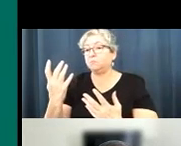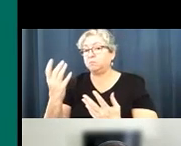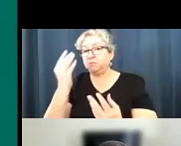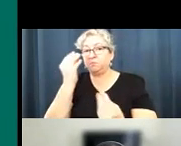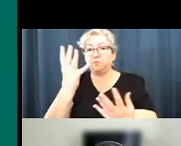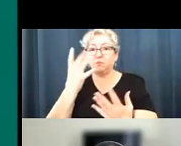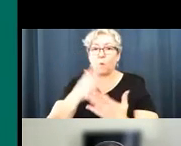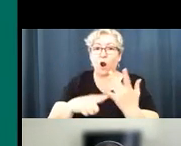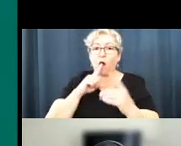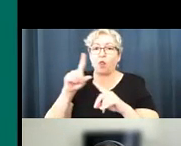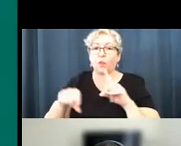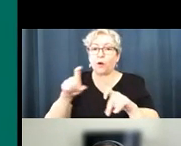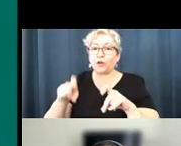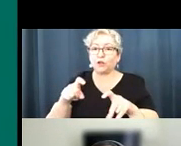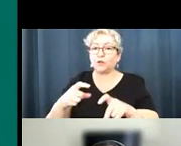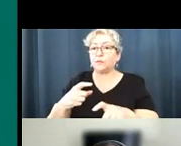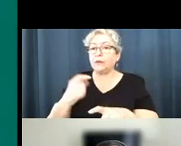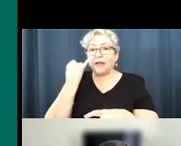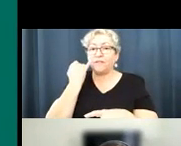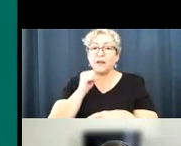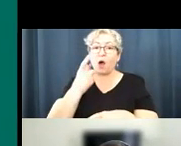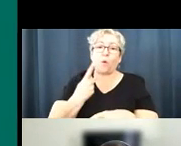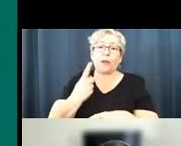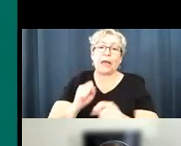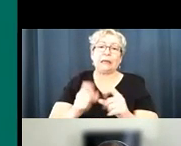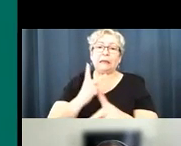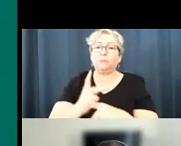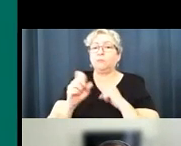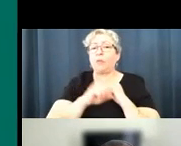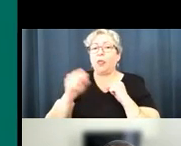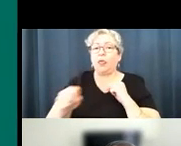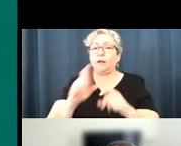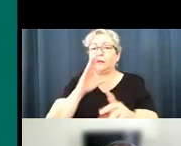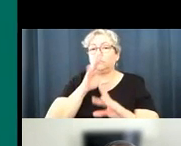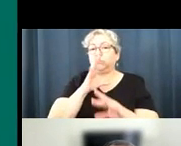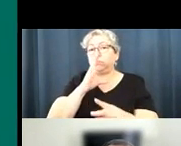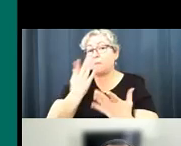quieren hacerlo. Entonces, Darren y yo vamos a estar hablando.